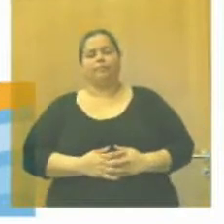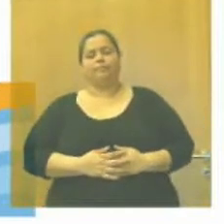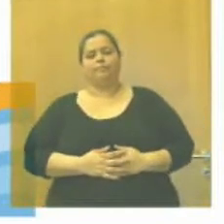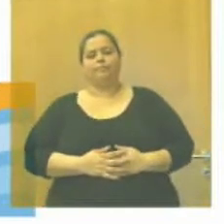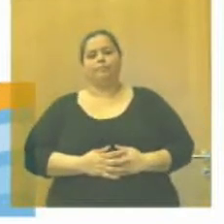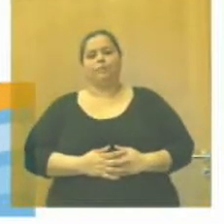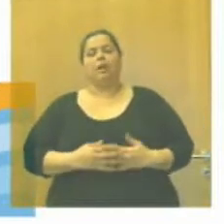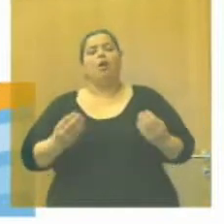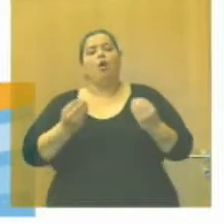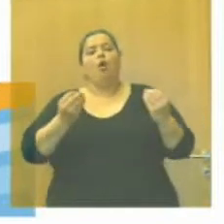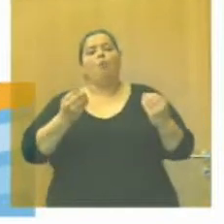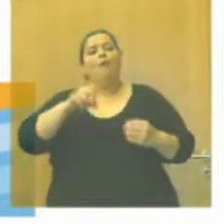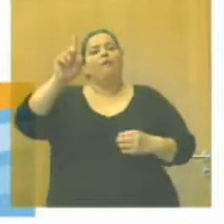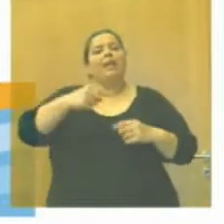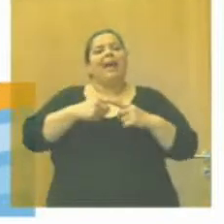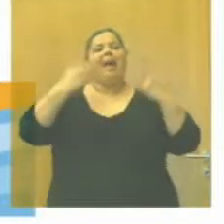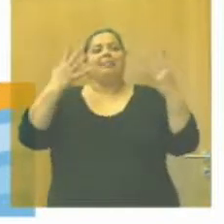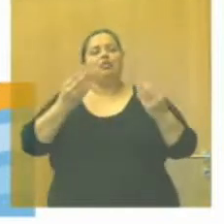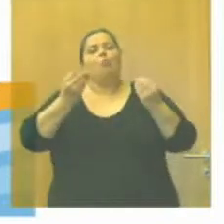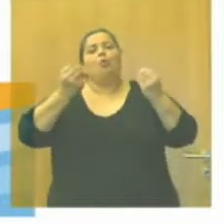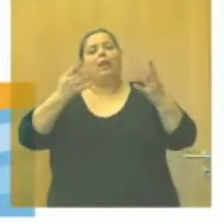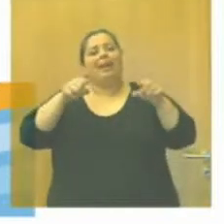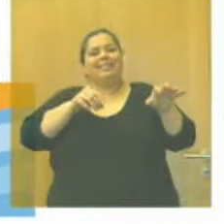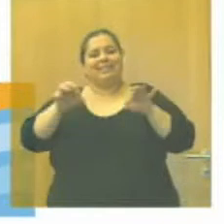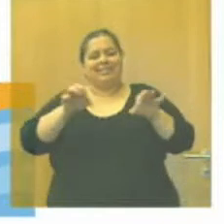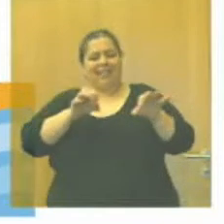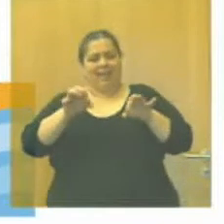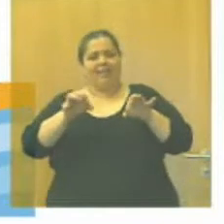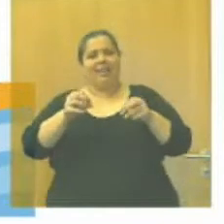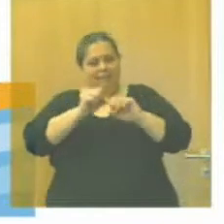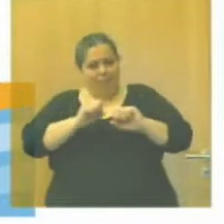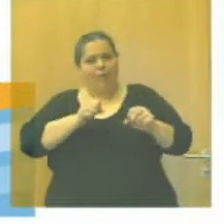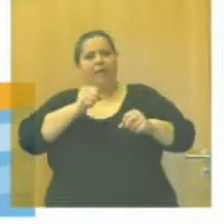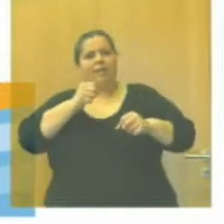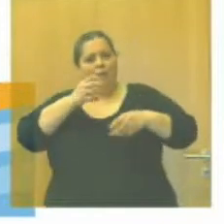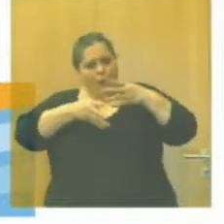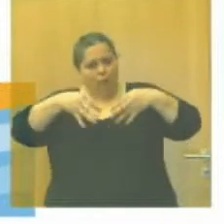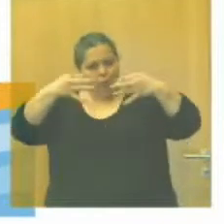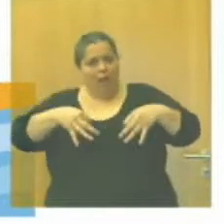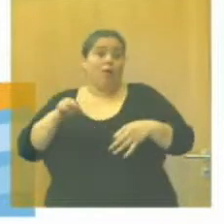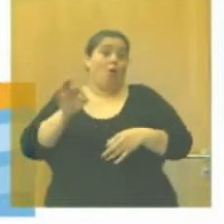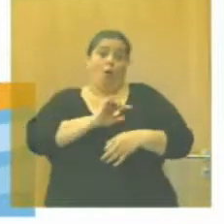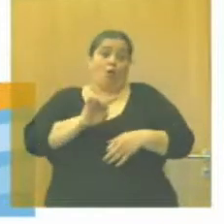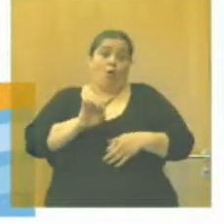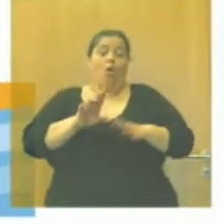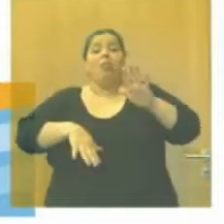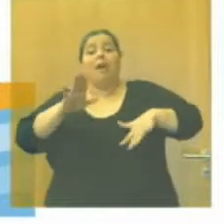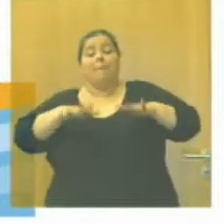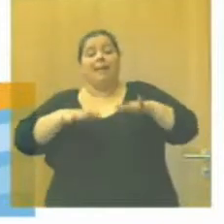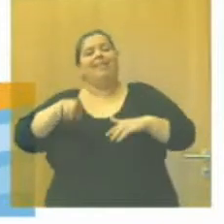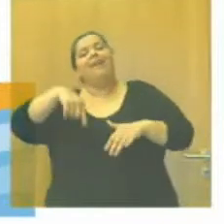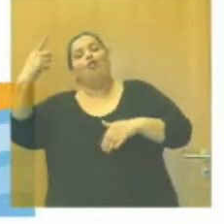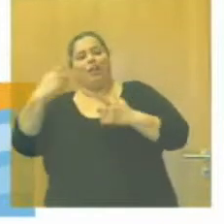Entonces, ¿cuál es el éxito? ¿Por qué ese tipo de estrategias pueden funcionar o no, dependiendo de